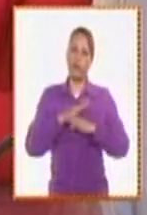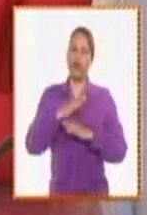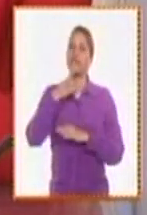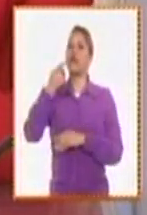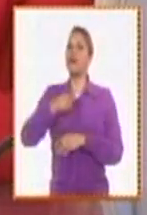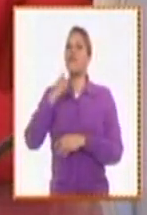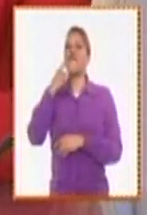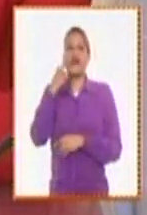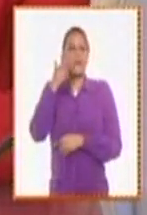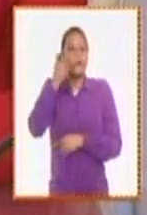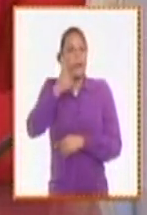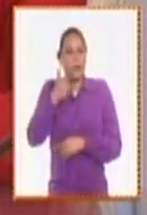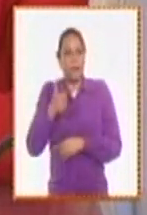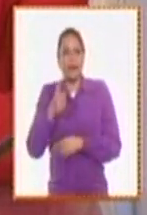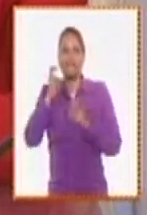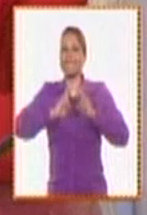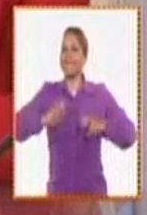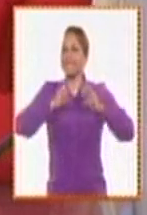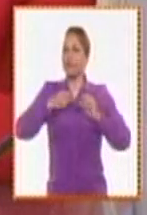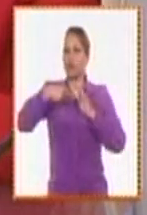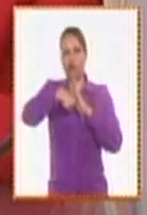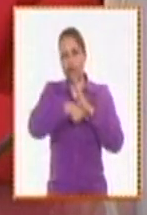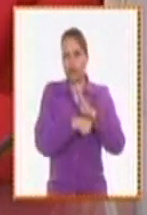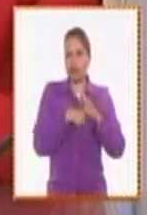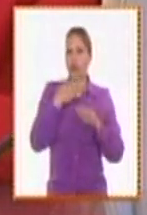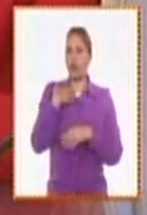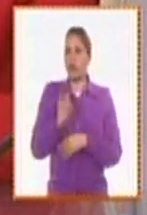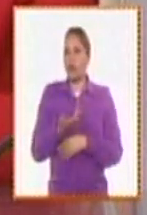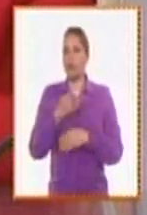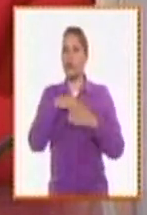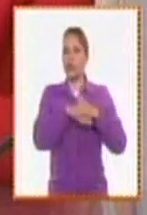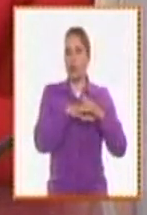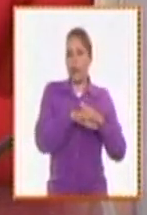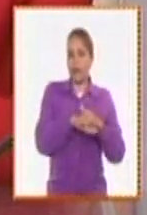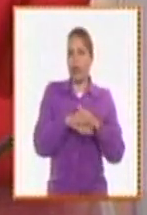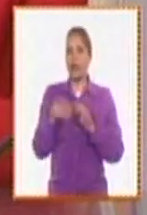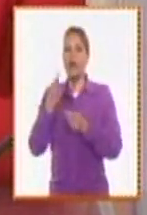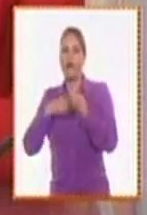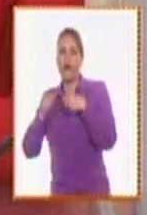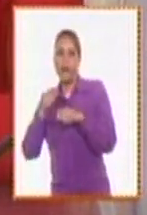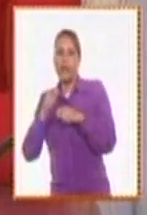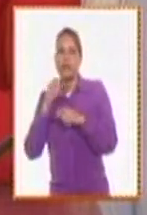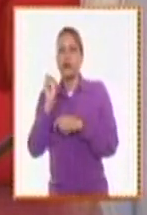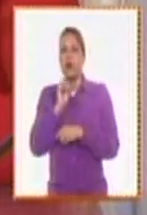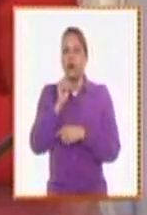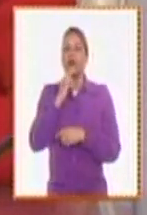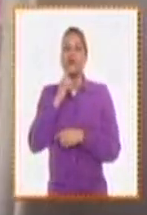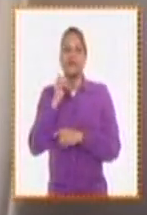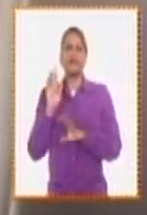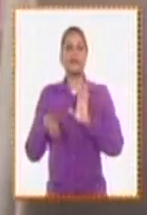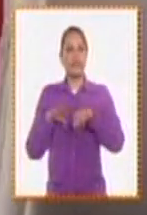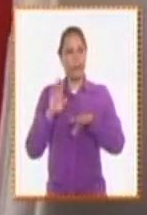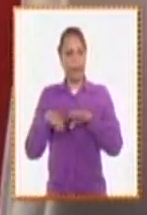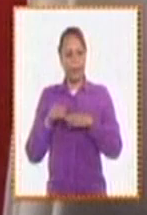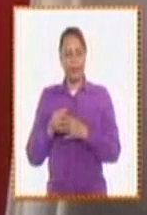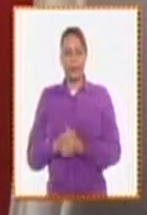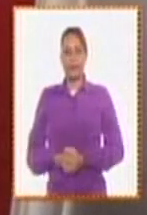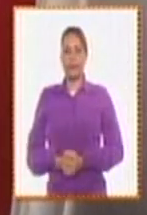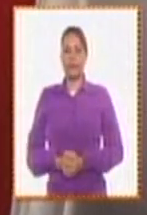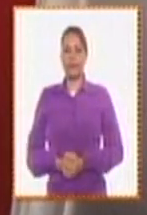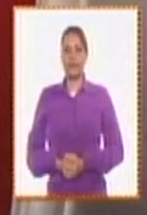de calificar realmente estas conductas que tan graves son para toda la sociedad. Por eso un tratamiento individualizado sí, a cada uno de esos hechos,